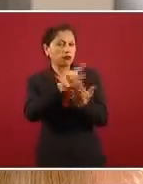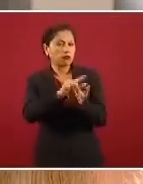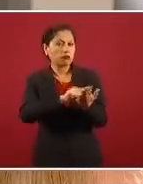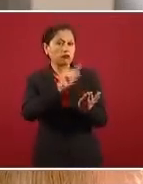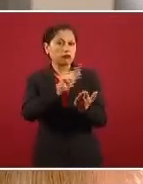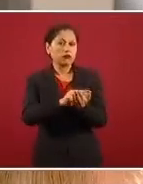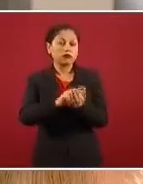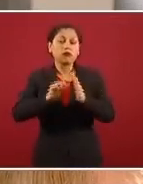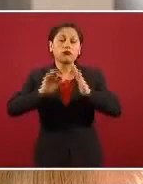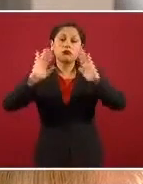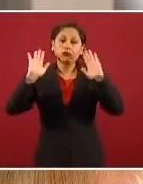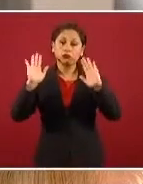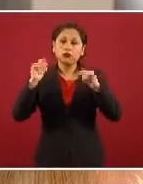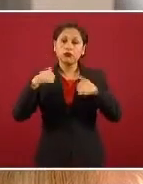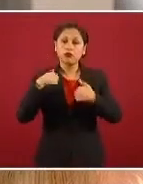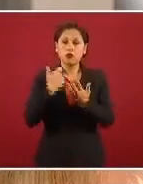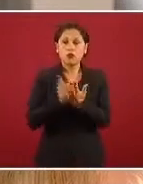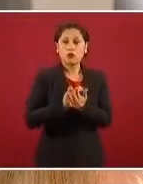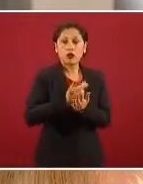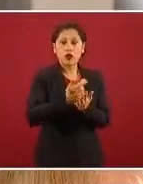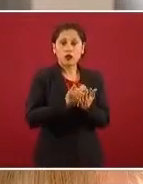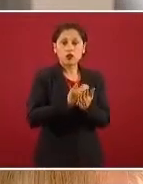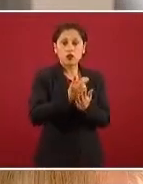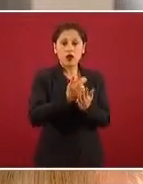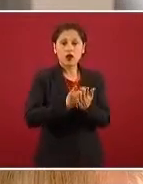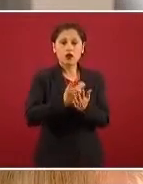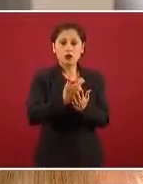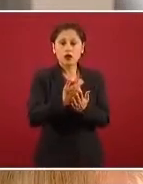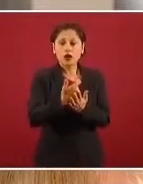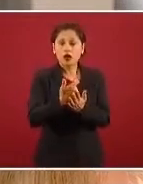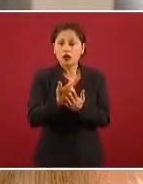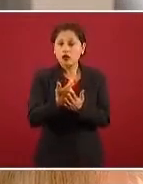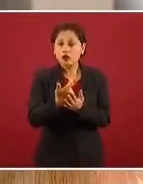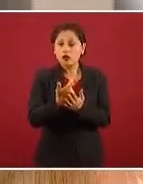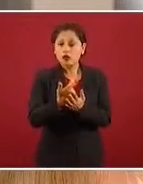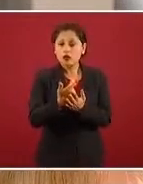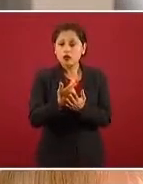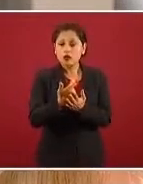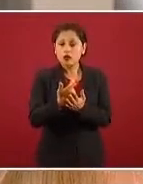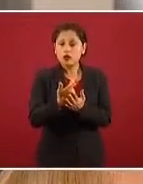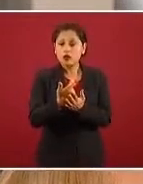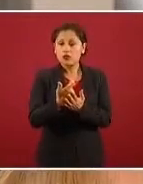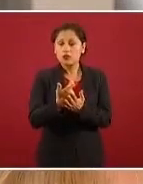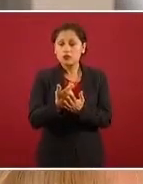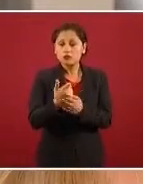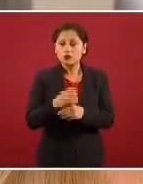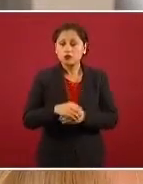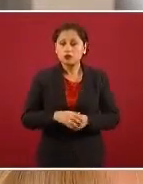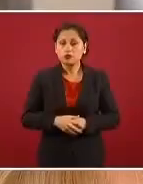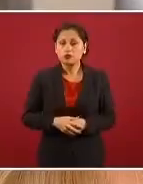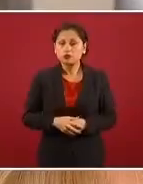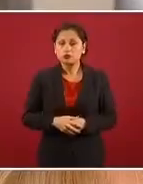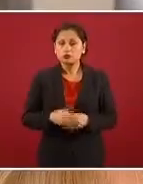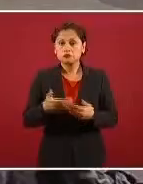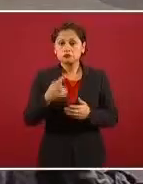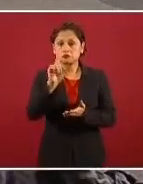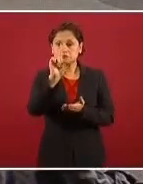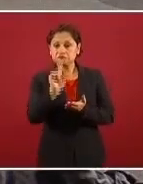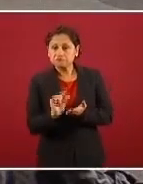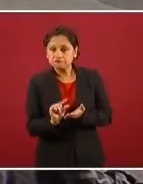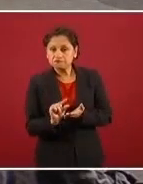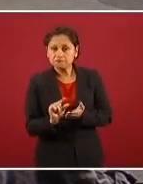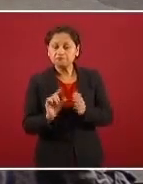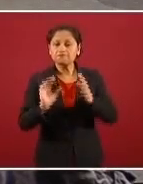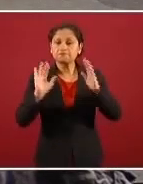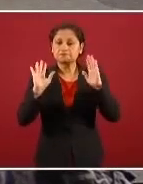a aplicar el pago de sus salarios solamente con el salario a mínimo entonces a